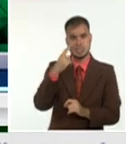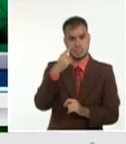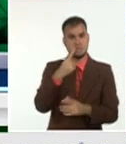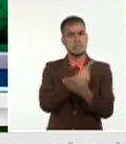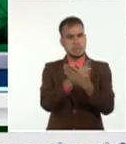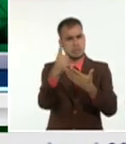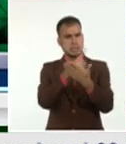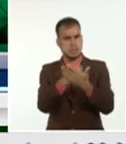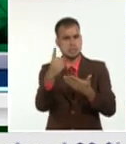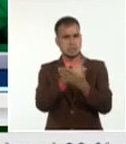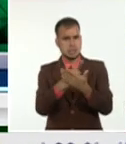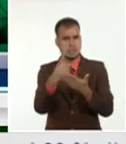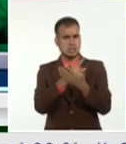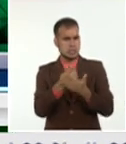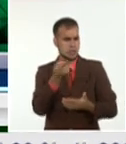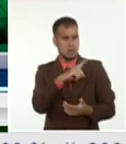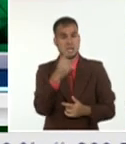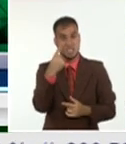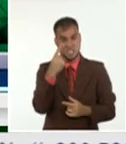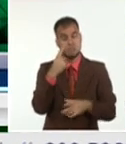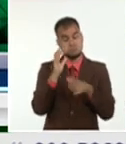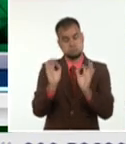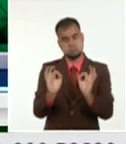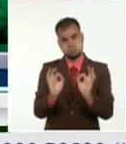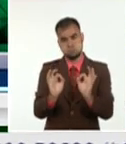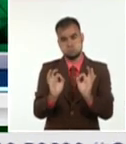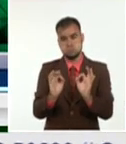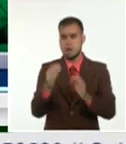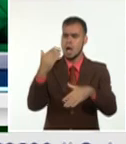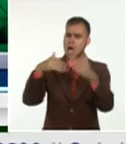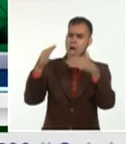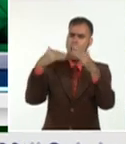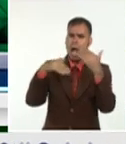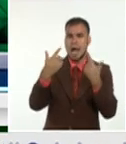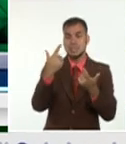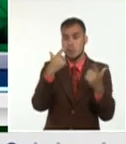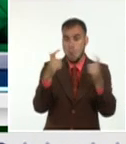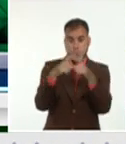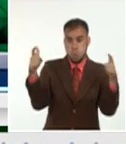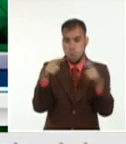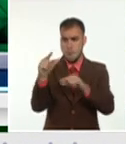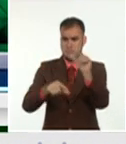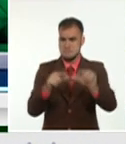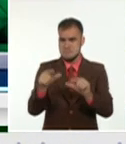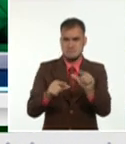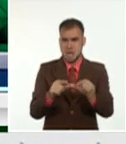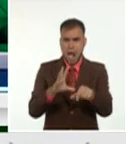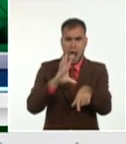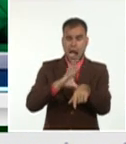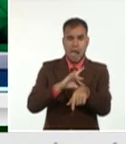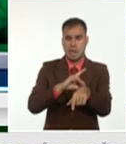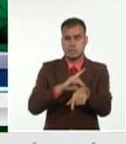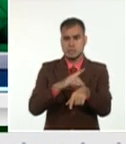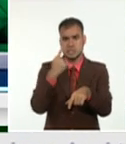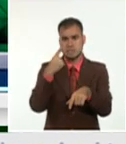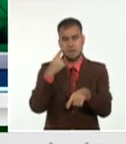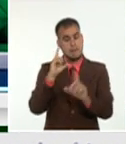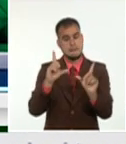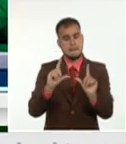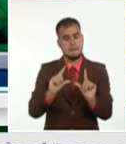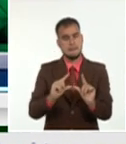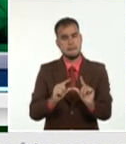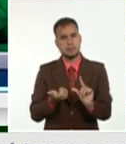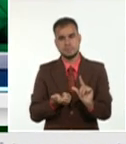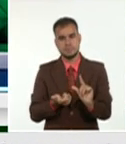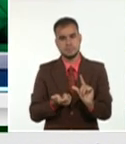en los últimos meses. Ya las cifras aquellas del 70% desaparecieron y realmente